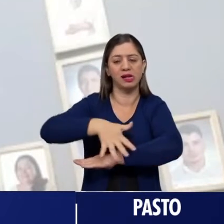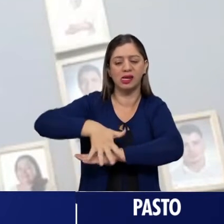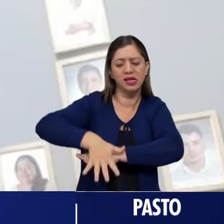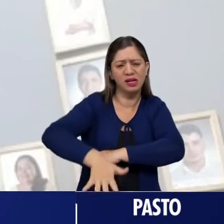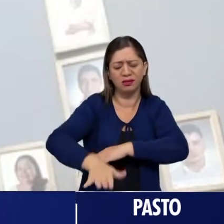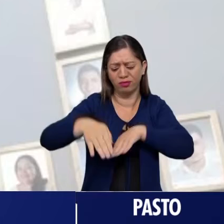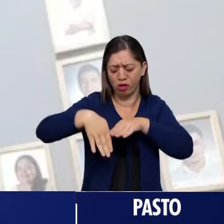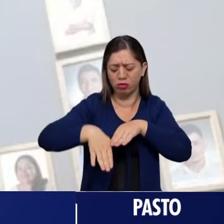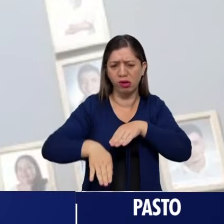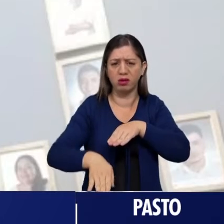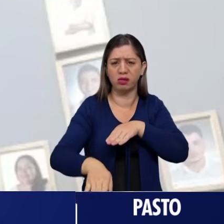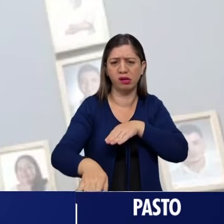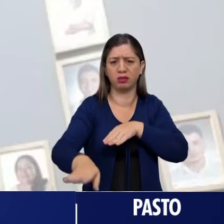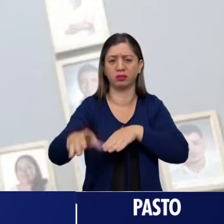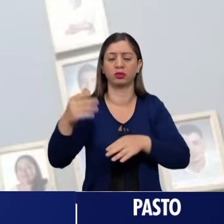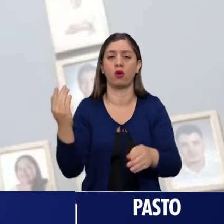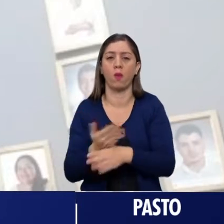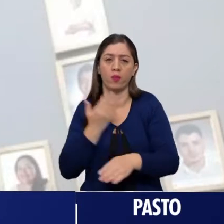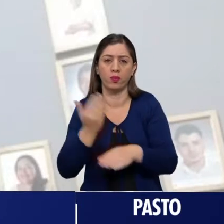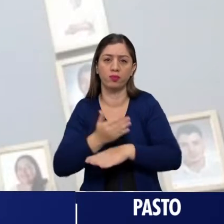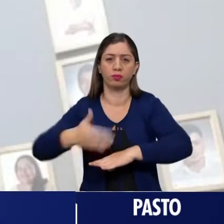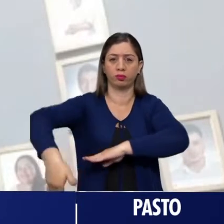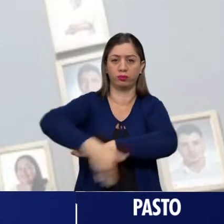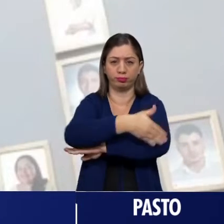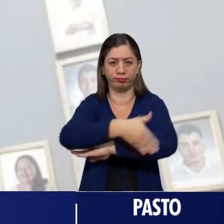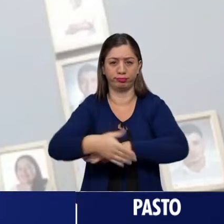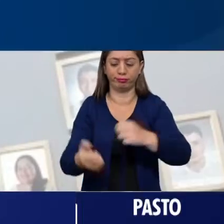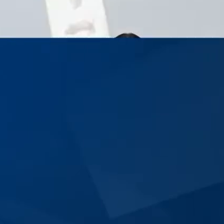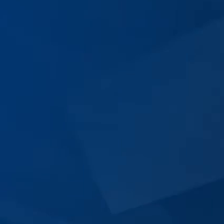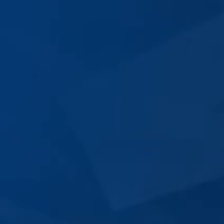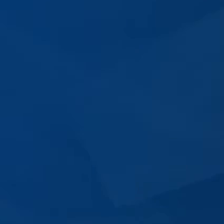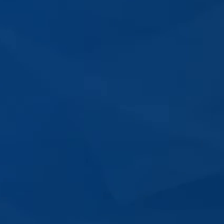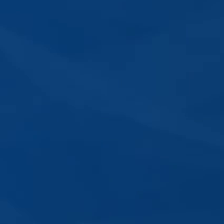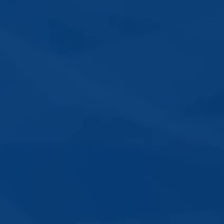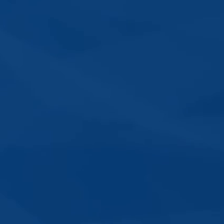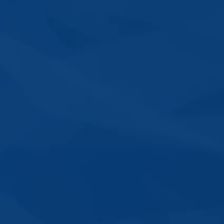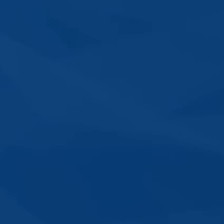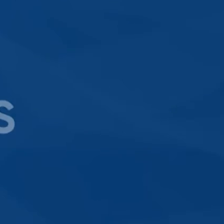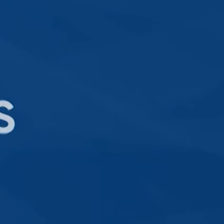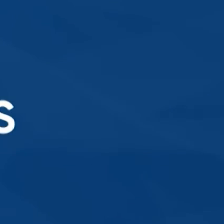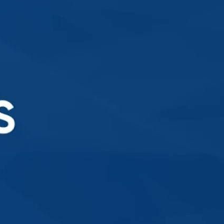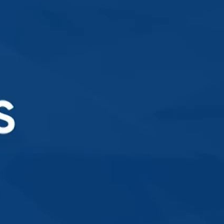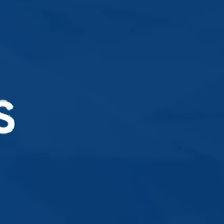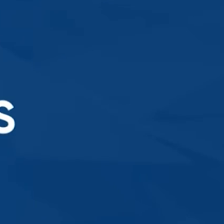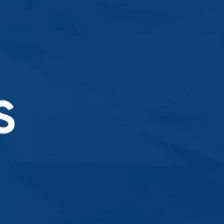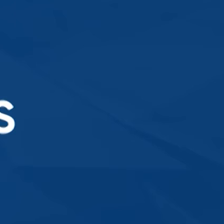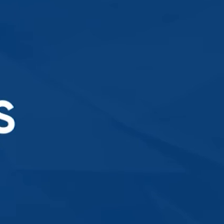huecos bastante grandes, lo que dificulta la maniobra y el control de los vehículos.